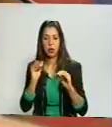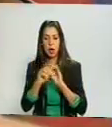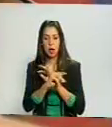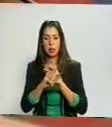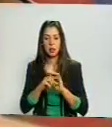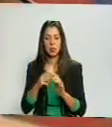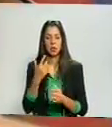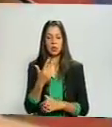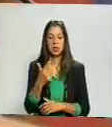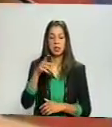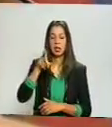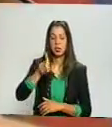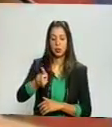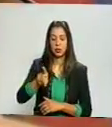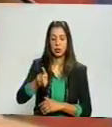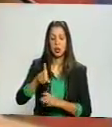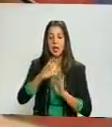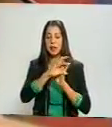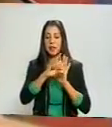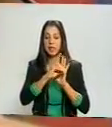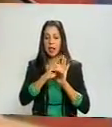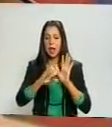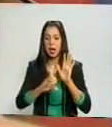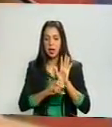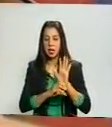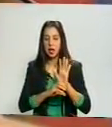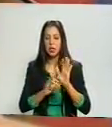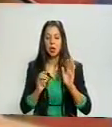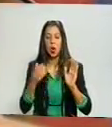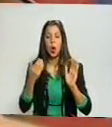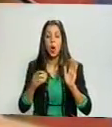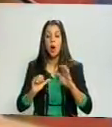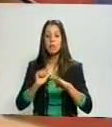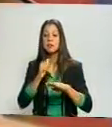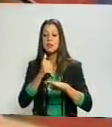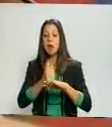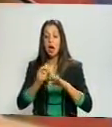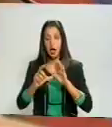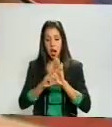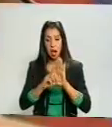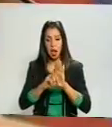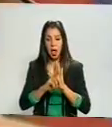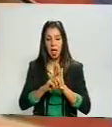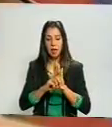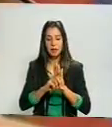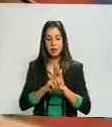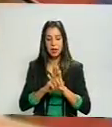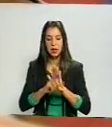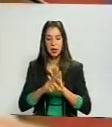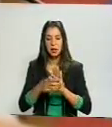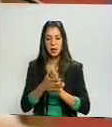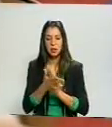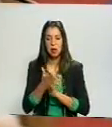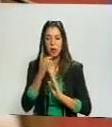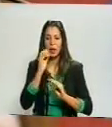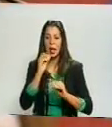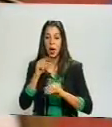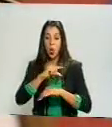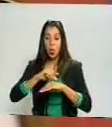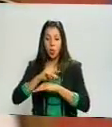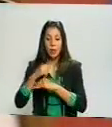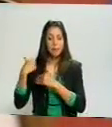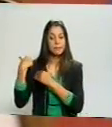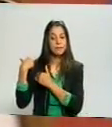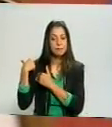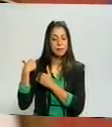artículo 31 del decreto con rango, valor y fuerza de ley orgánica que reserva al Estado las